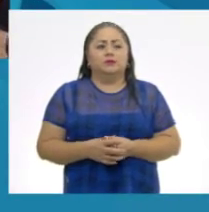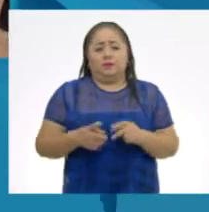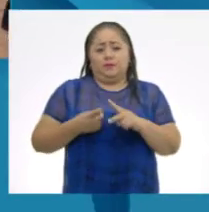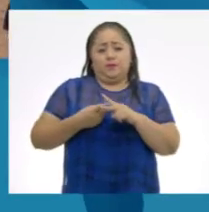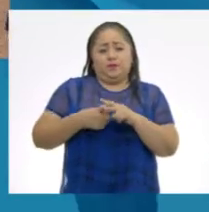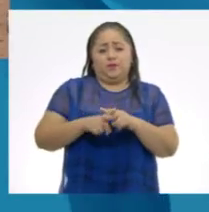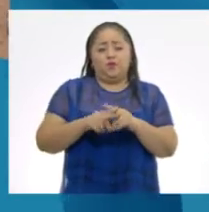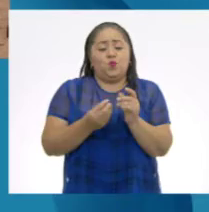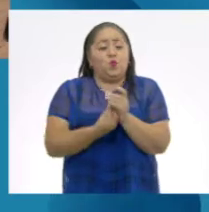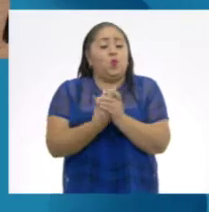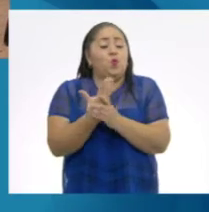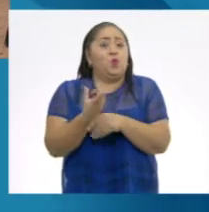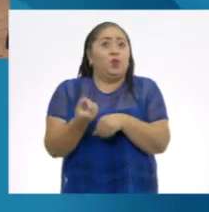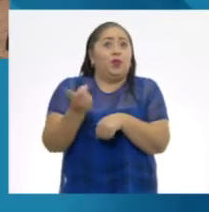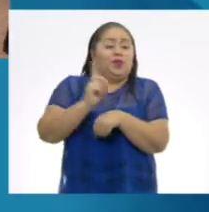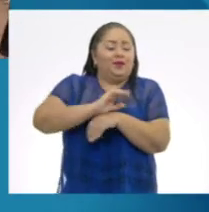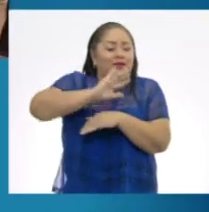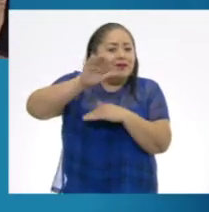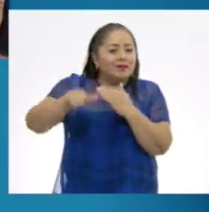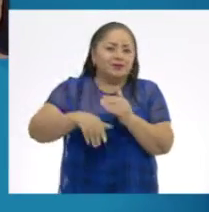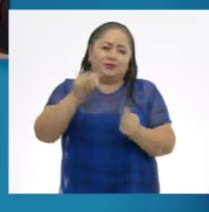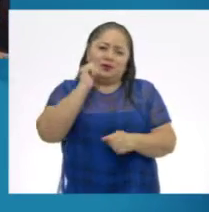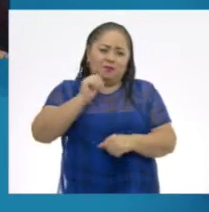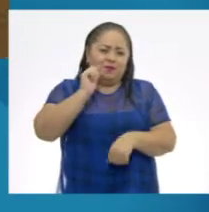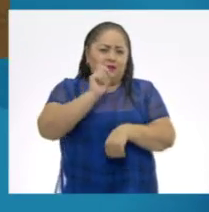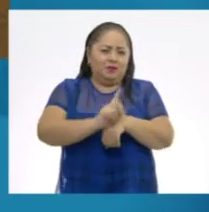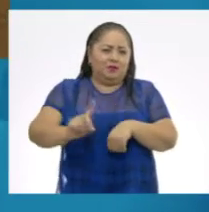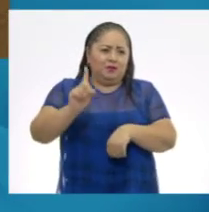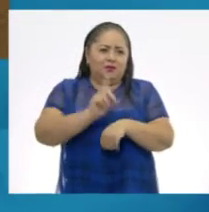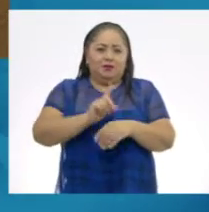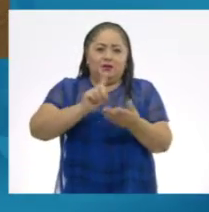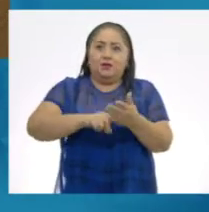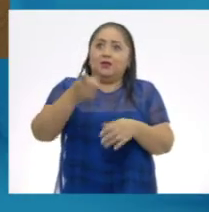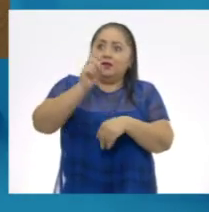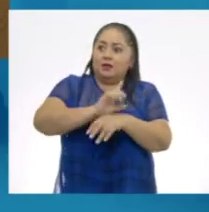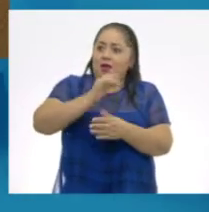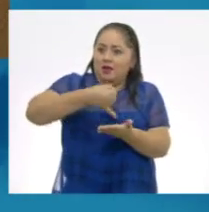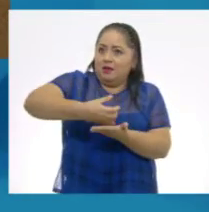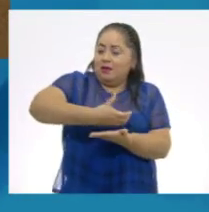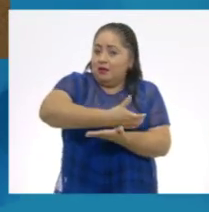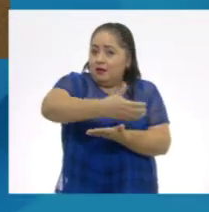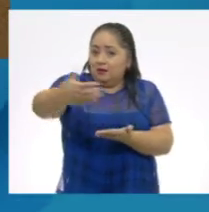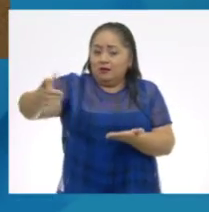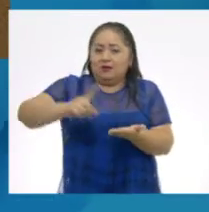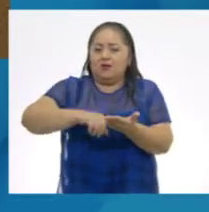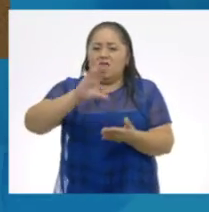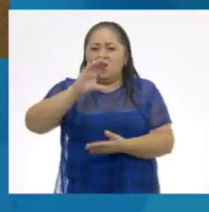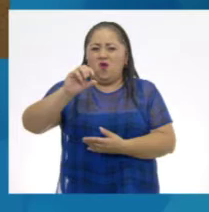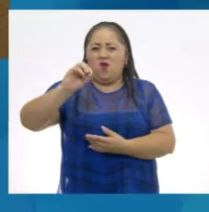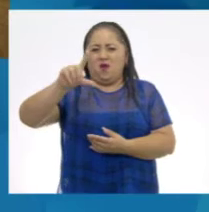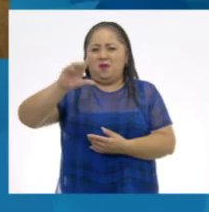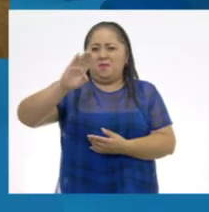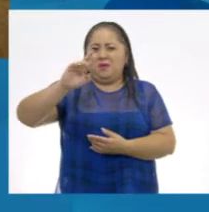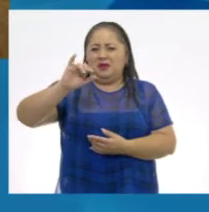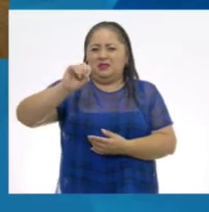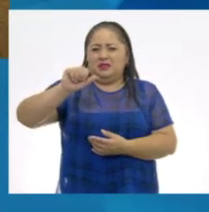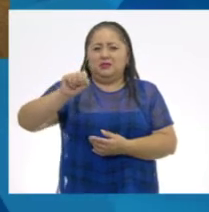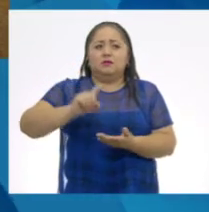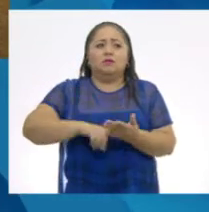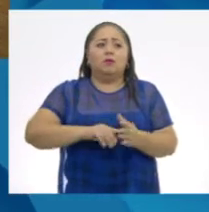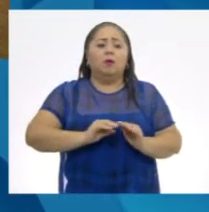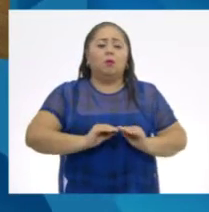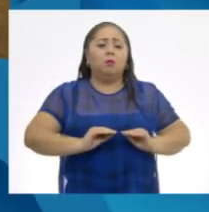Comienza un nuevo día y como todos los días en temporada alta de cosecha, la colonia Las Brisas se va quedando